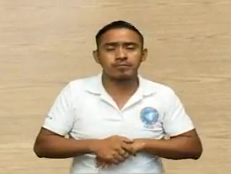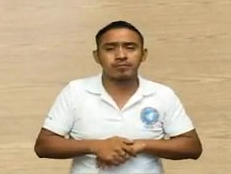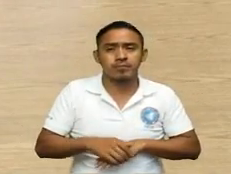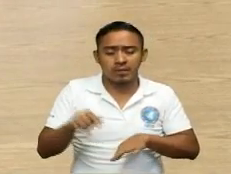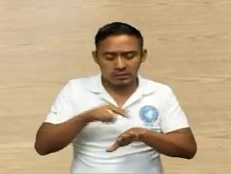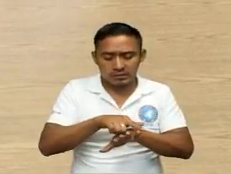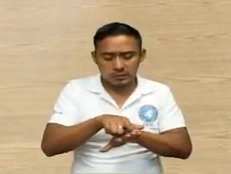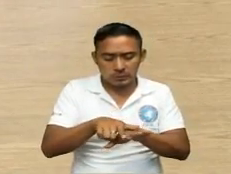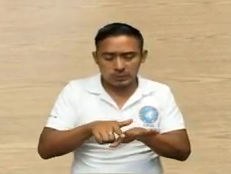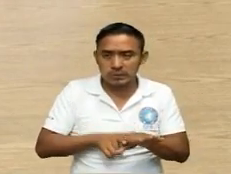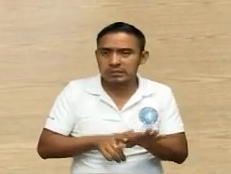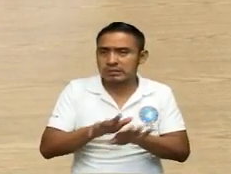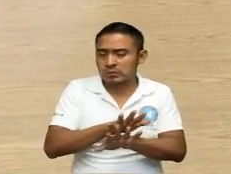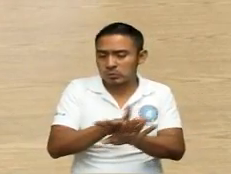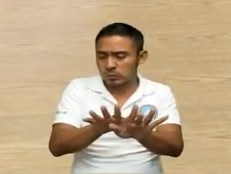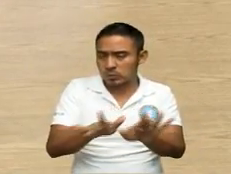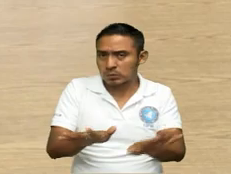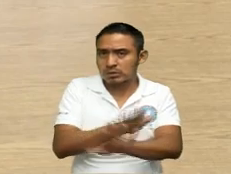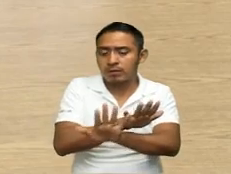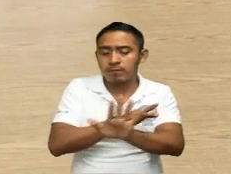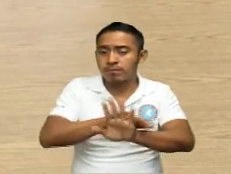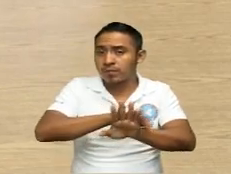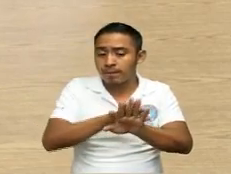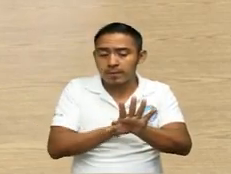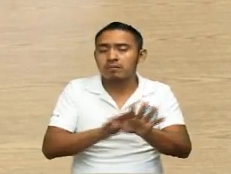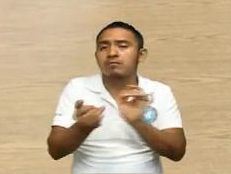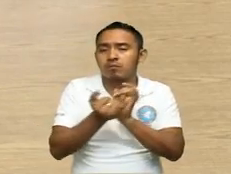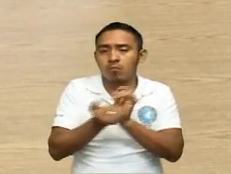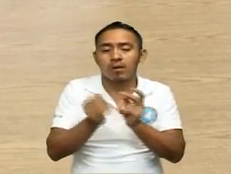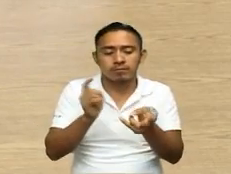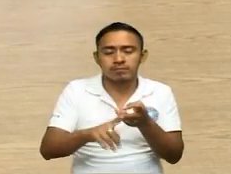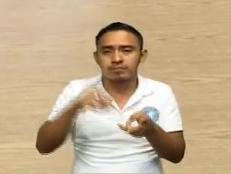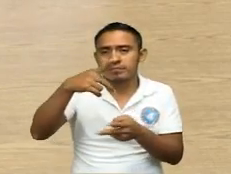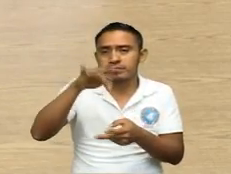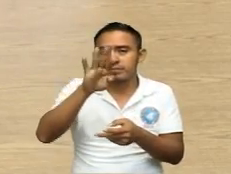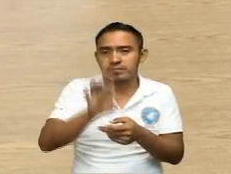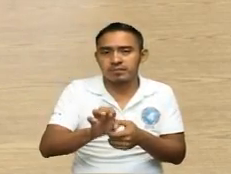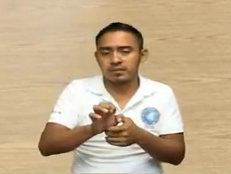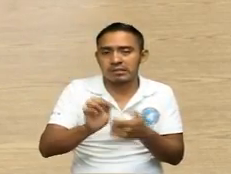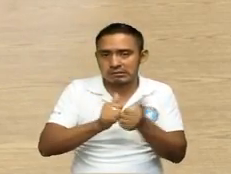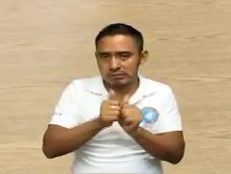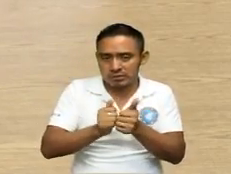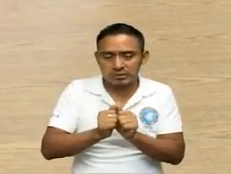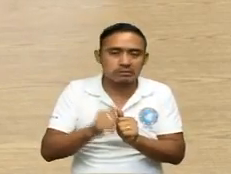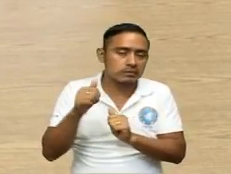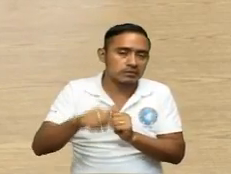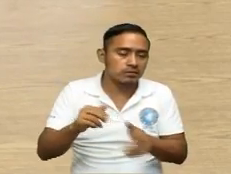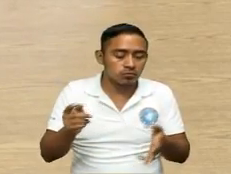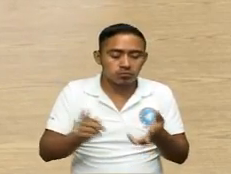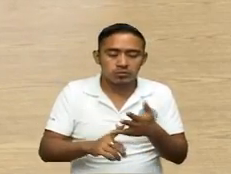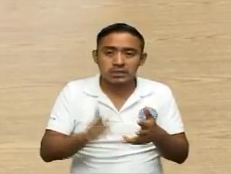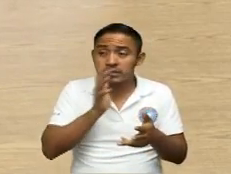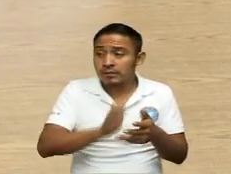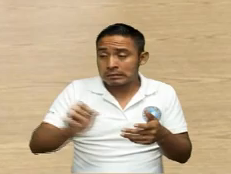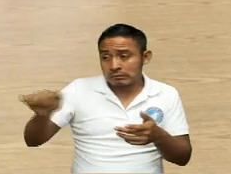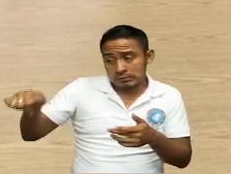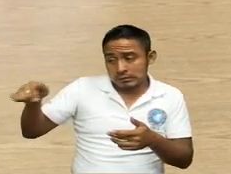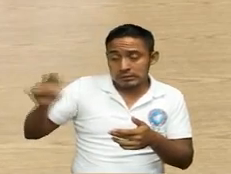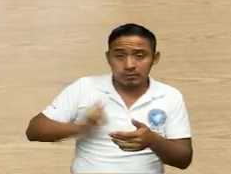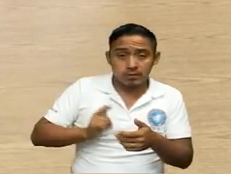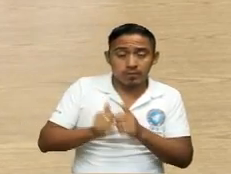por las uñas y los dedos. Me estaba hablando también del pie de atleta, me mencionó el hongo del niño que tenía en la